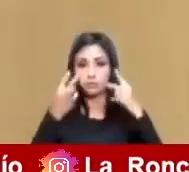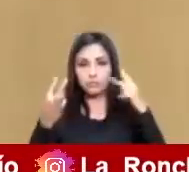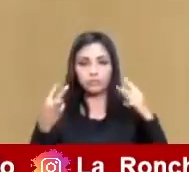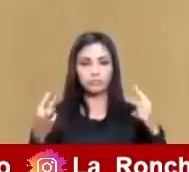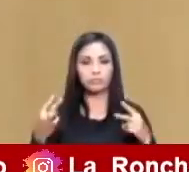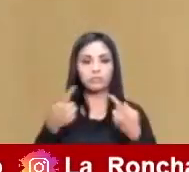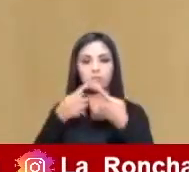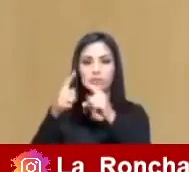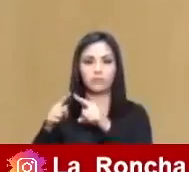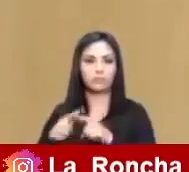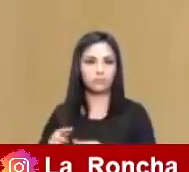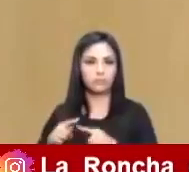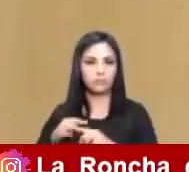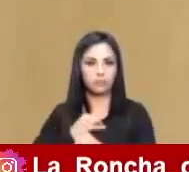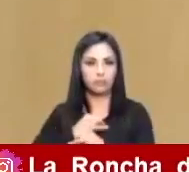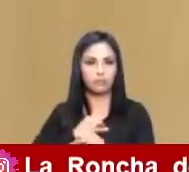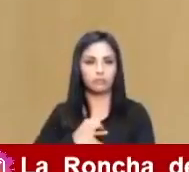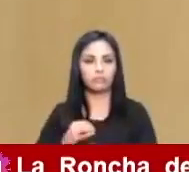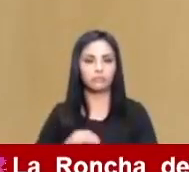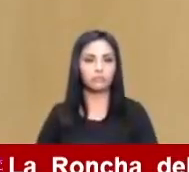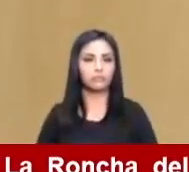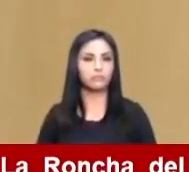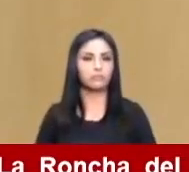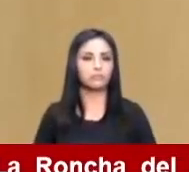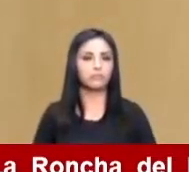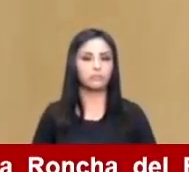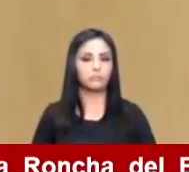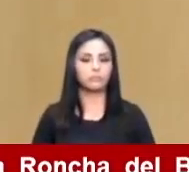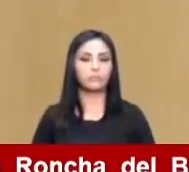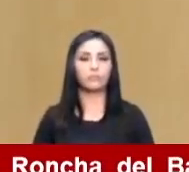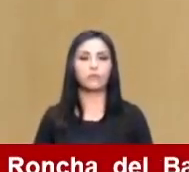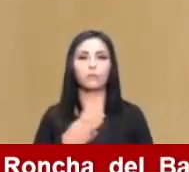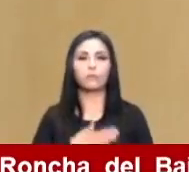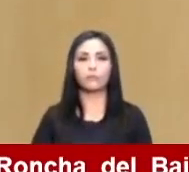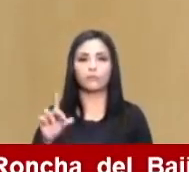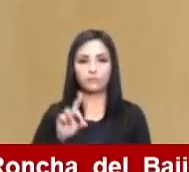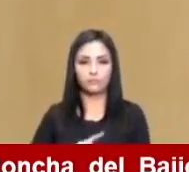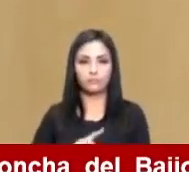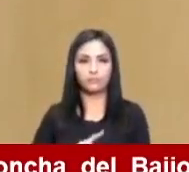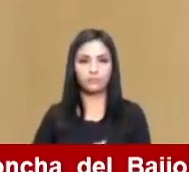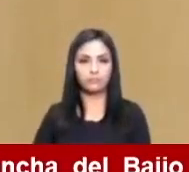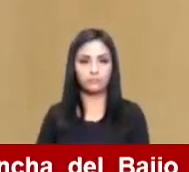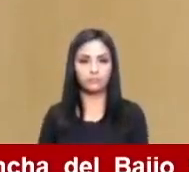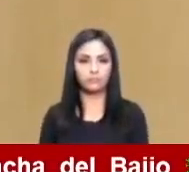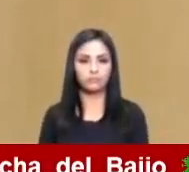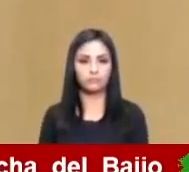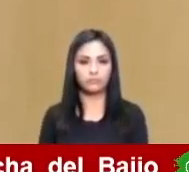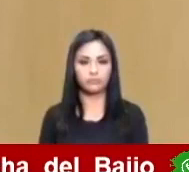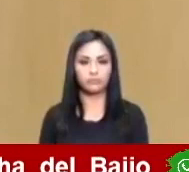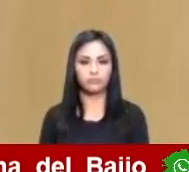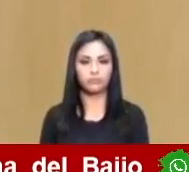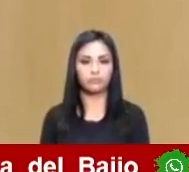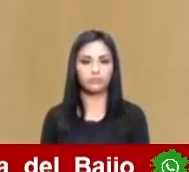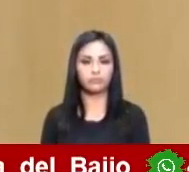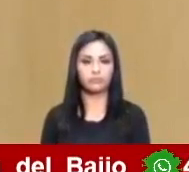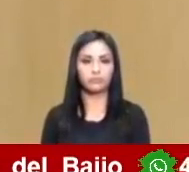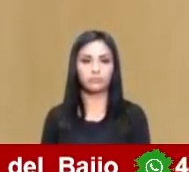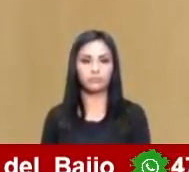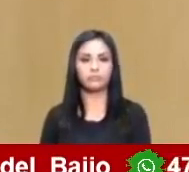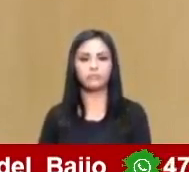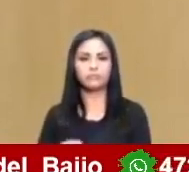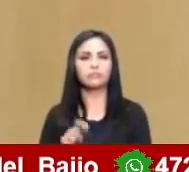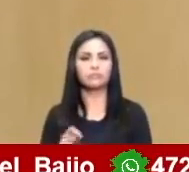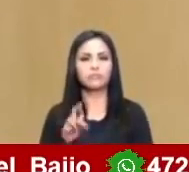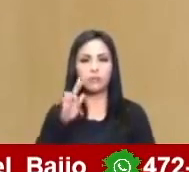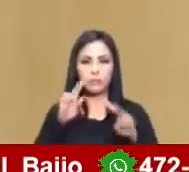relacionados con los requisitos y también con los procedimientos que deben colmar las interesados para